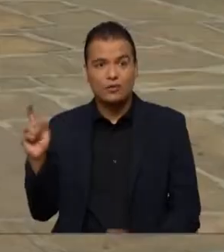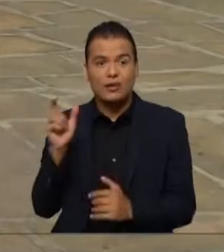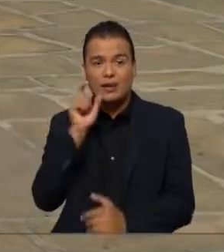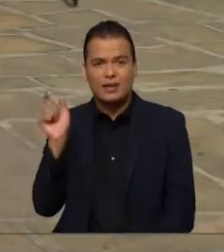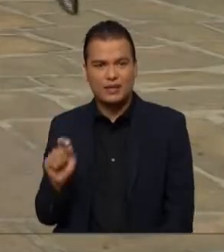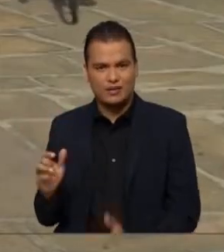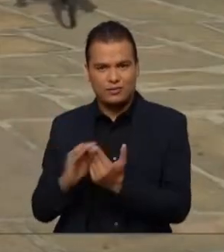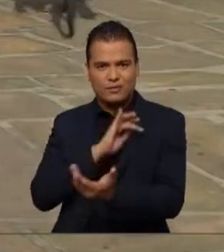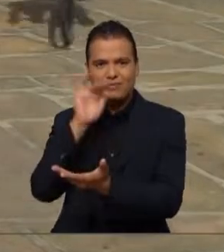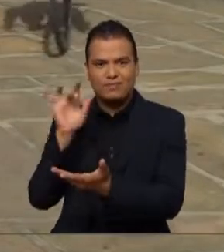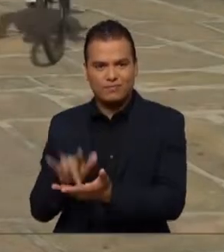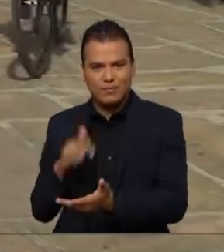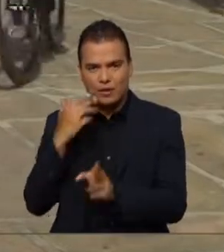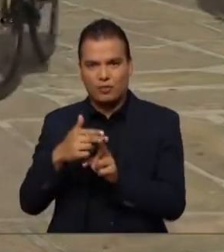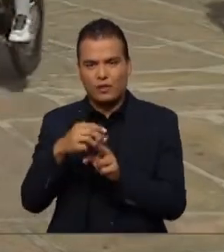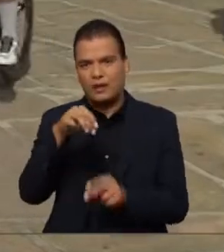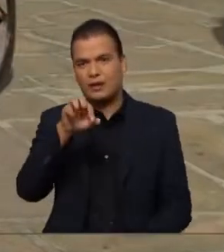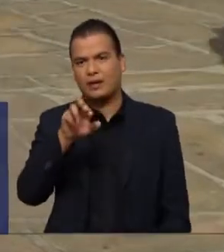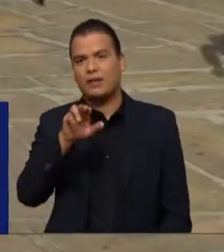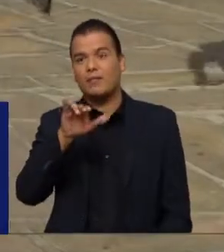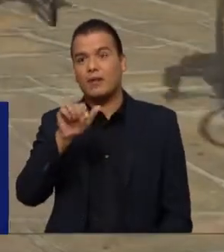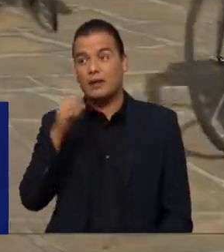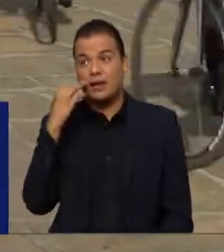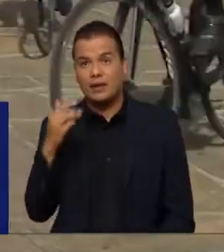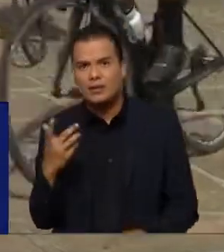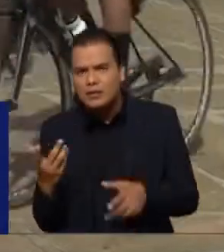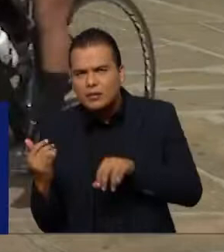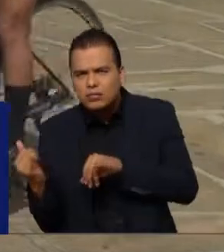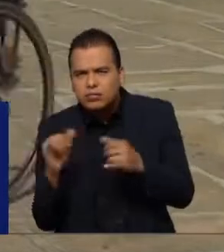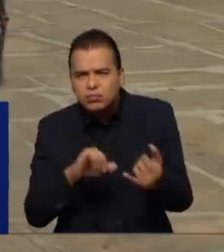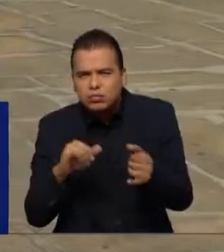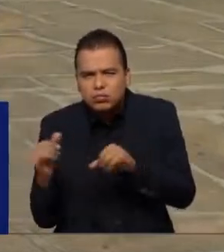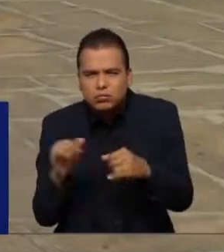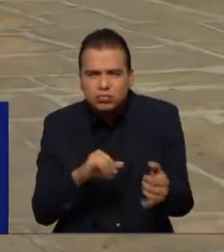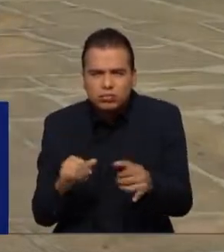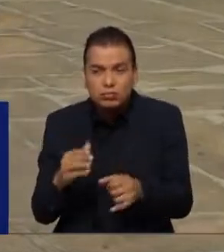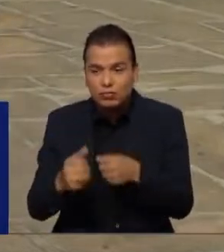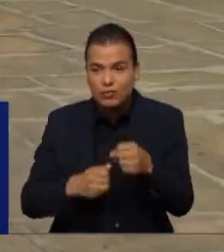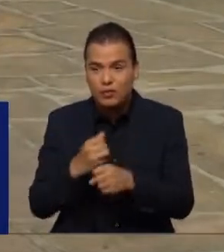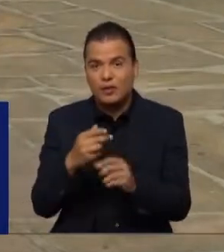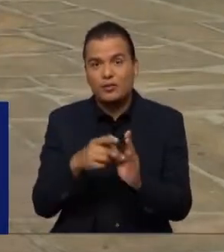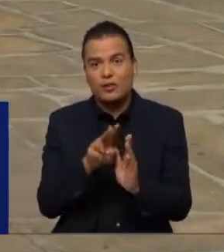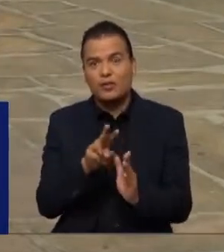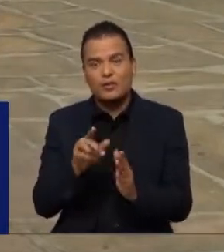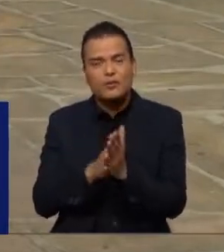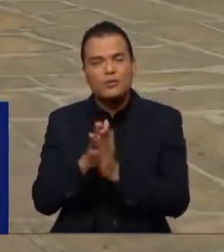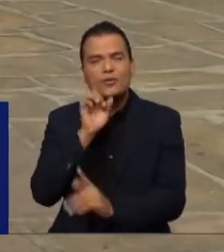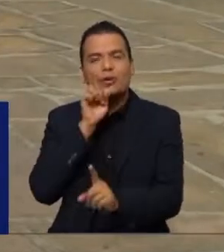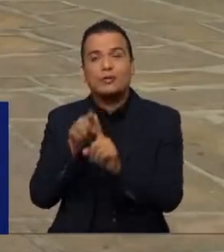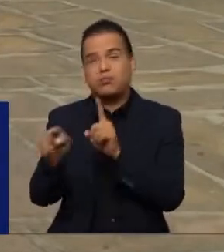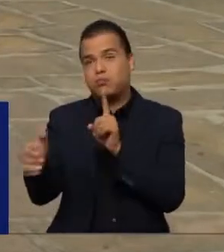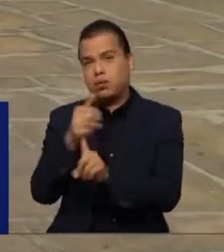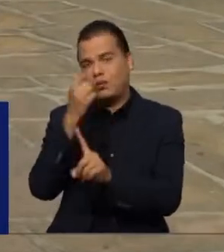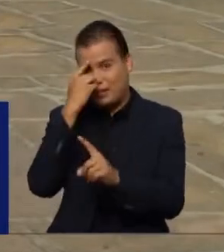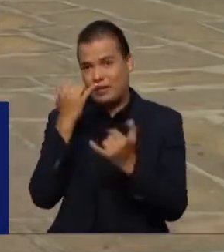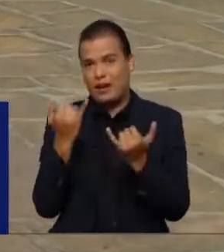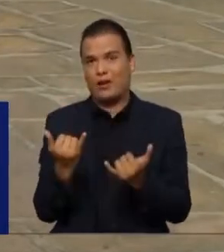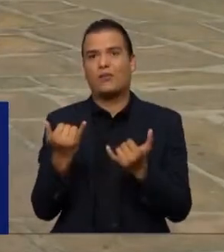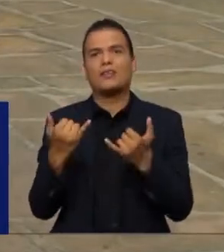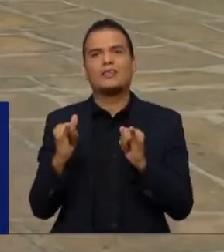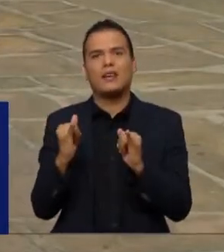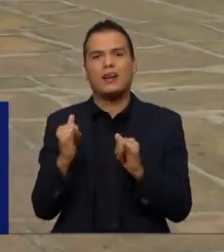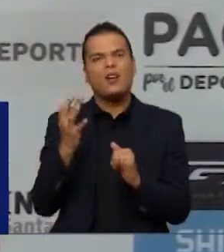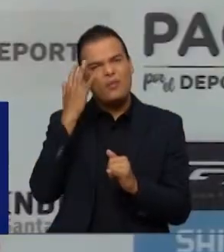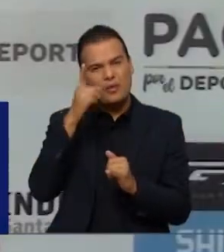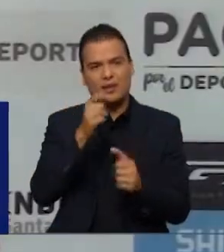María Camila Atahualpa, gran figura de este Tour Femenino 2022, ha logrado cumplir dos de sus grandes sueños en la vida gracias al